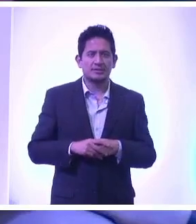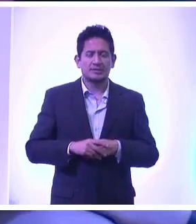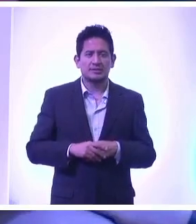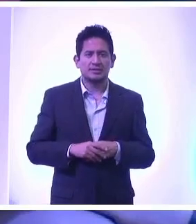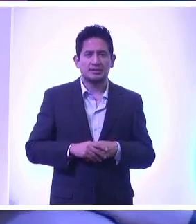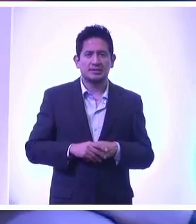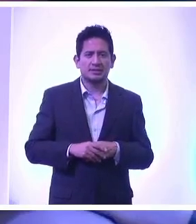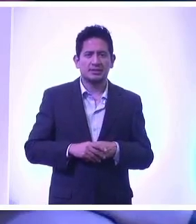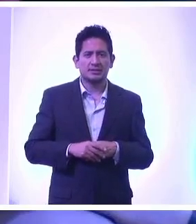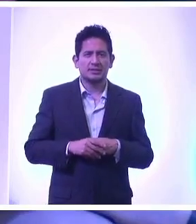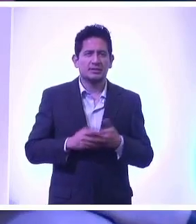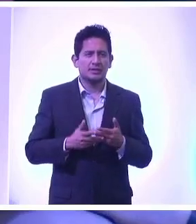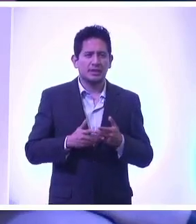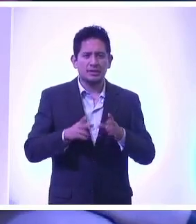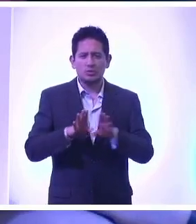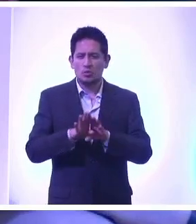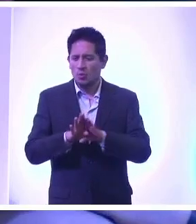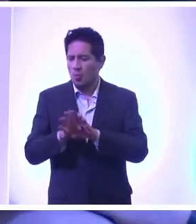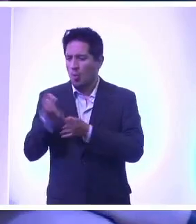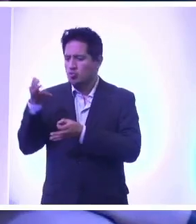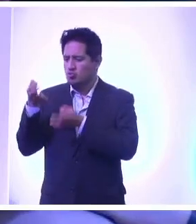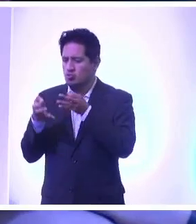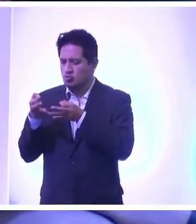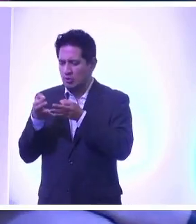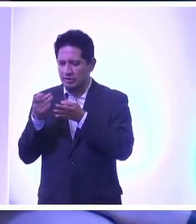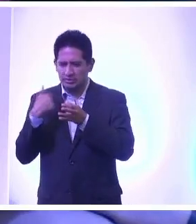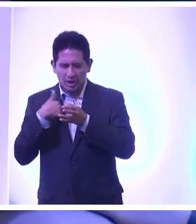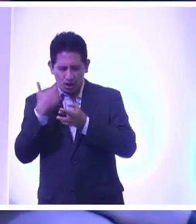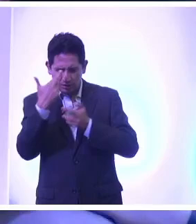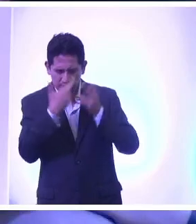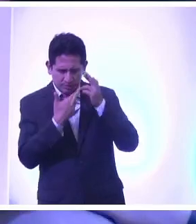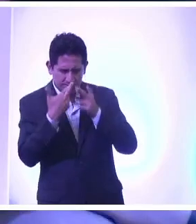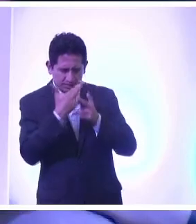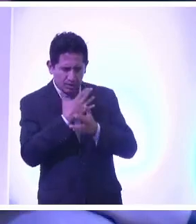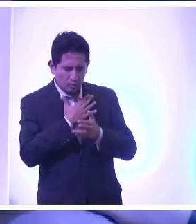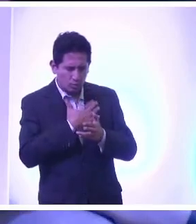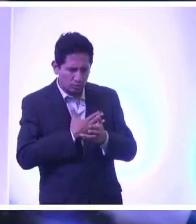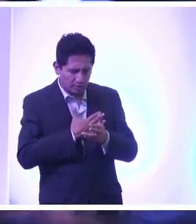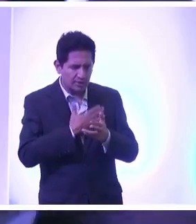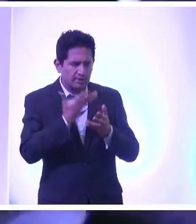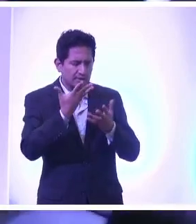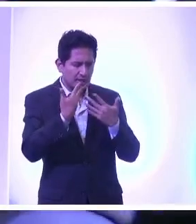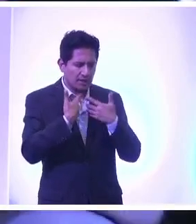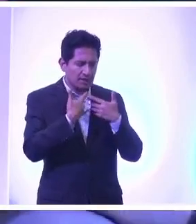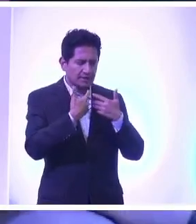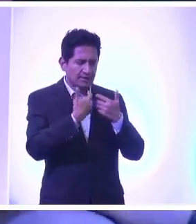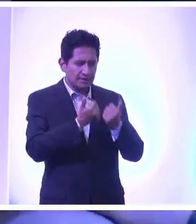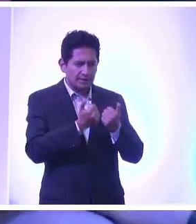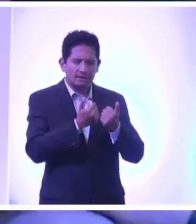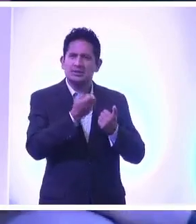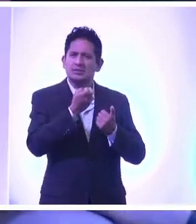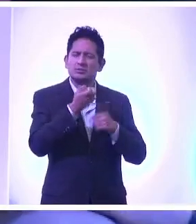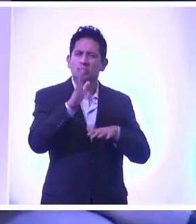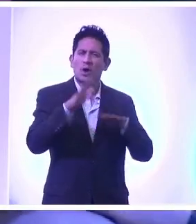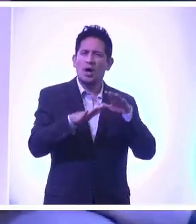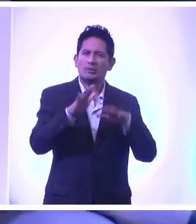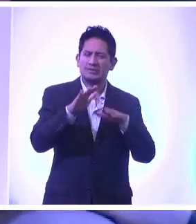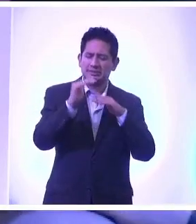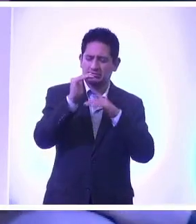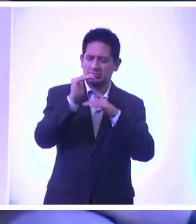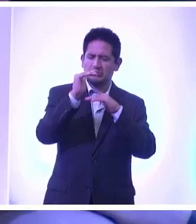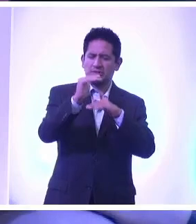acceso a la decisión de un juez si tenemos la razón o no se queda se queda un poquito corto la verdad es que el